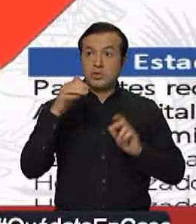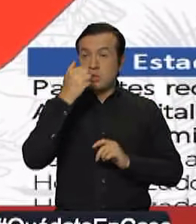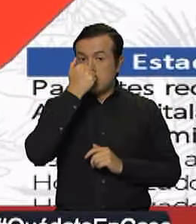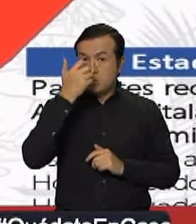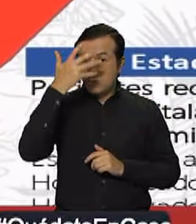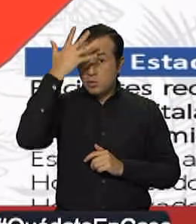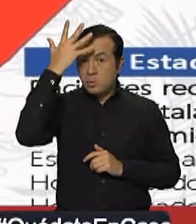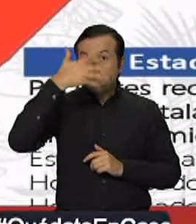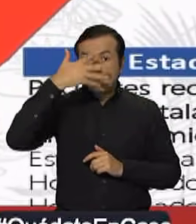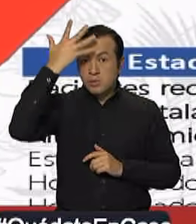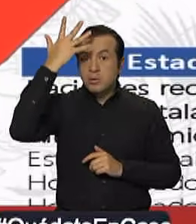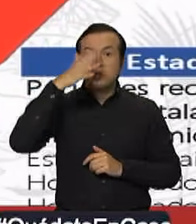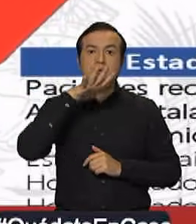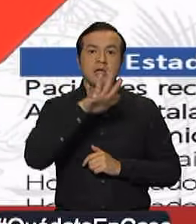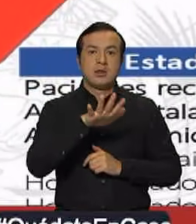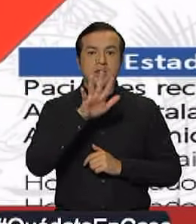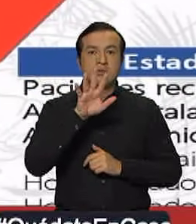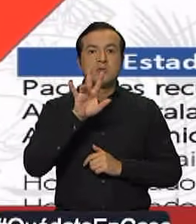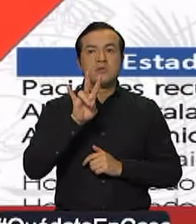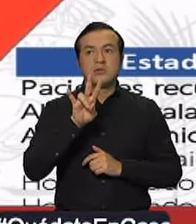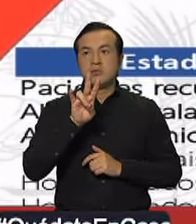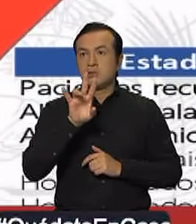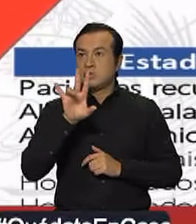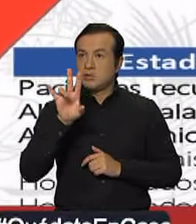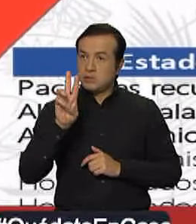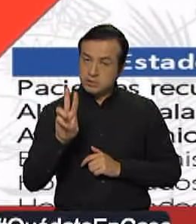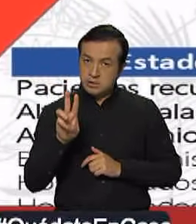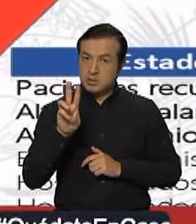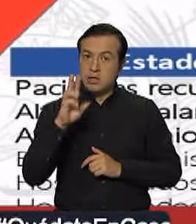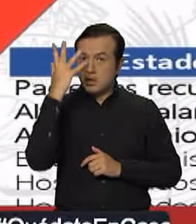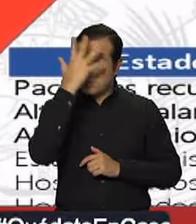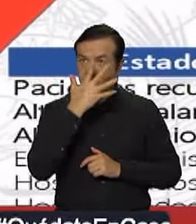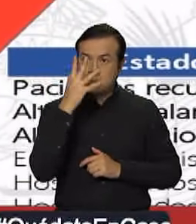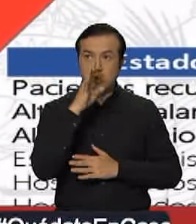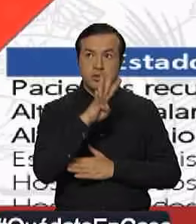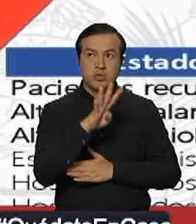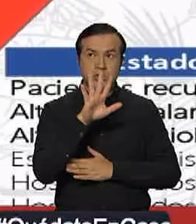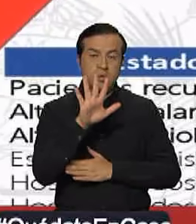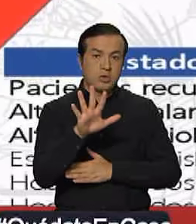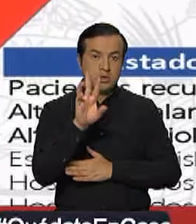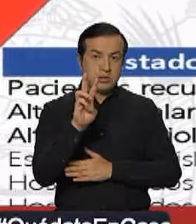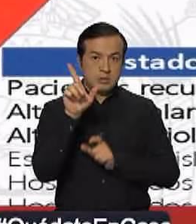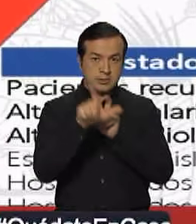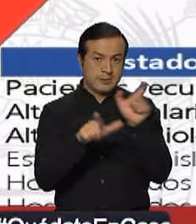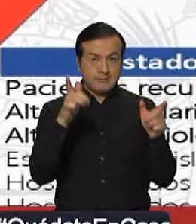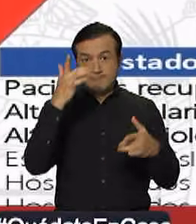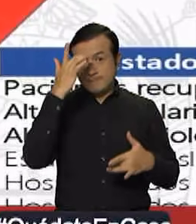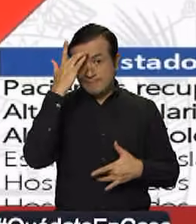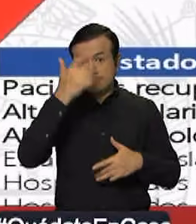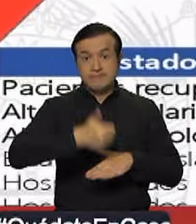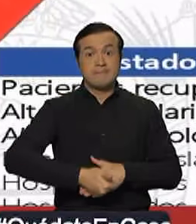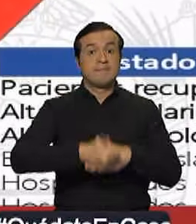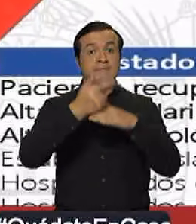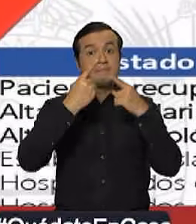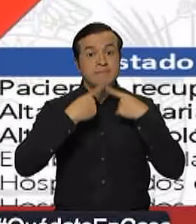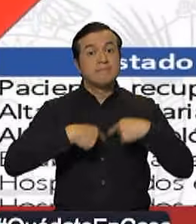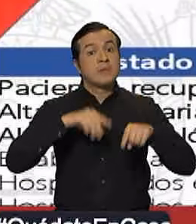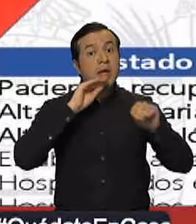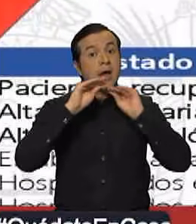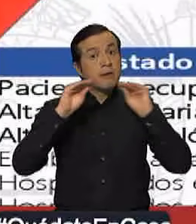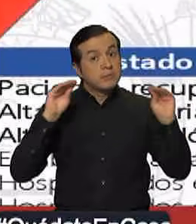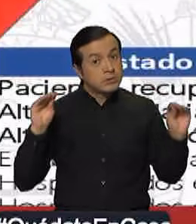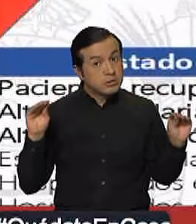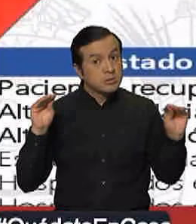de los Áchilas con 576 y Esmeraldas con 456 casos. Las autoridades insisten en